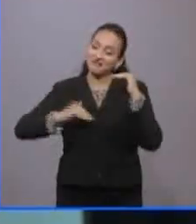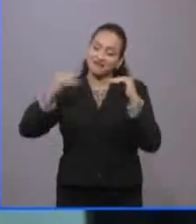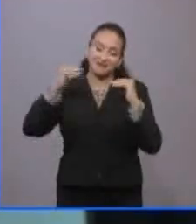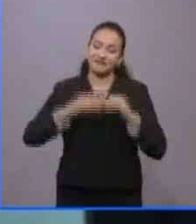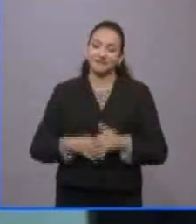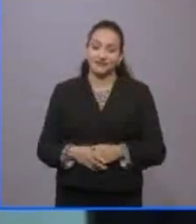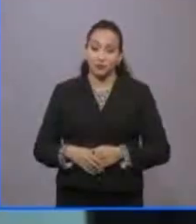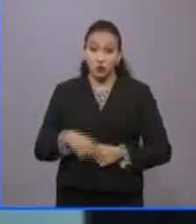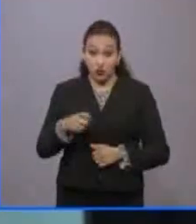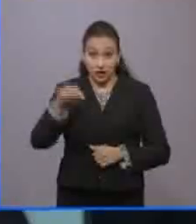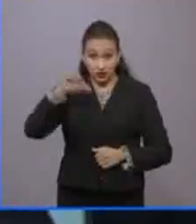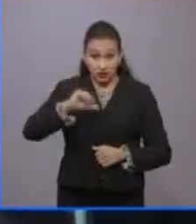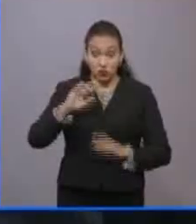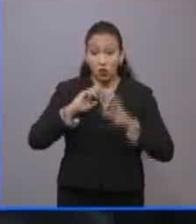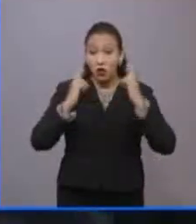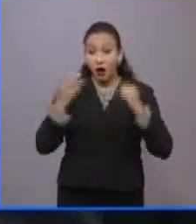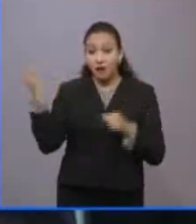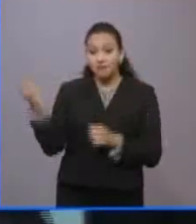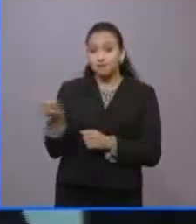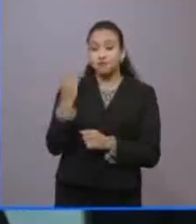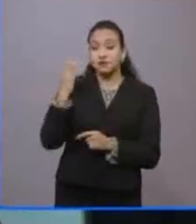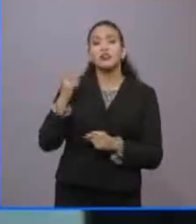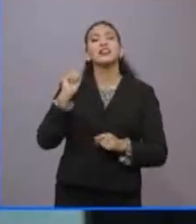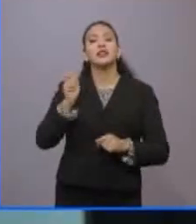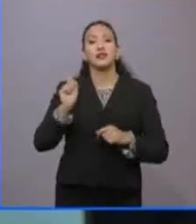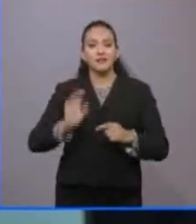Este foro representa un compromiso firme.